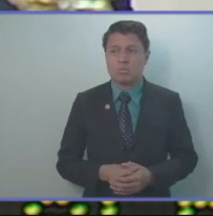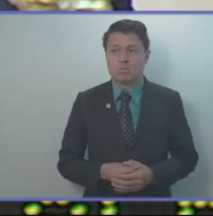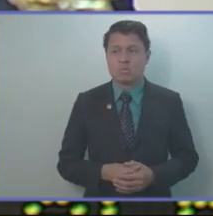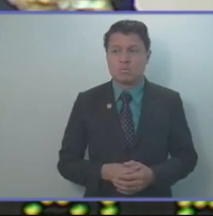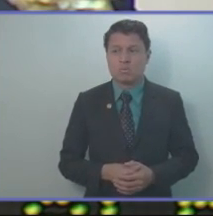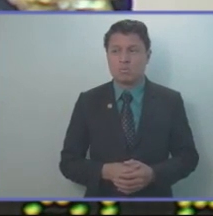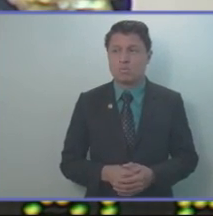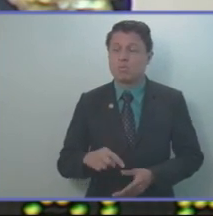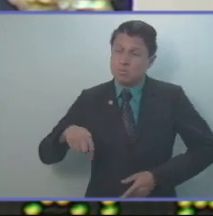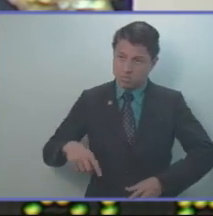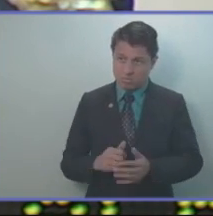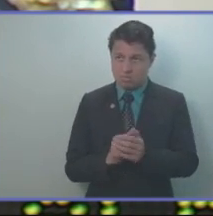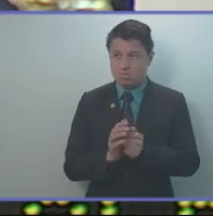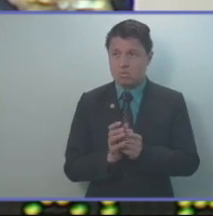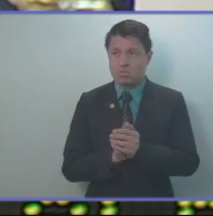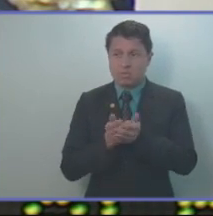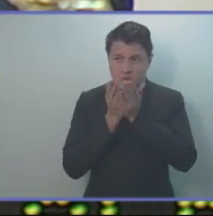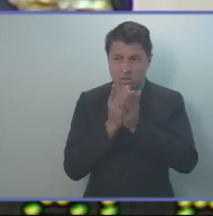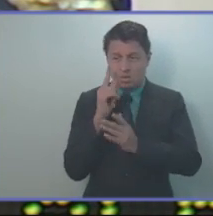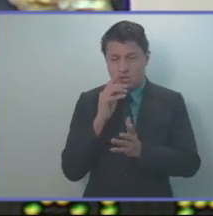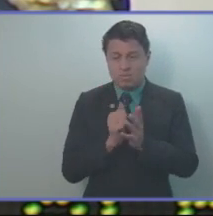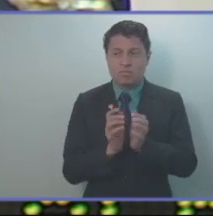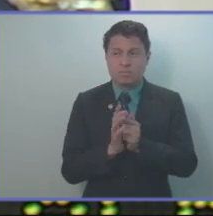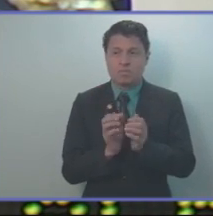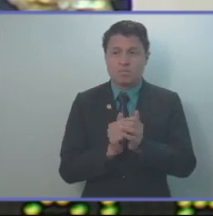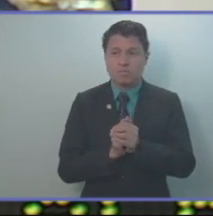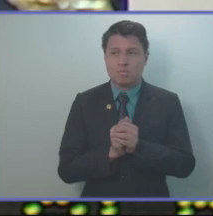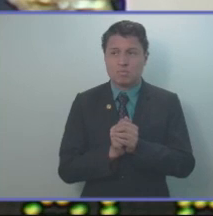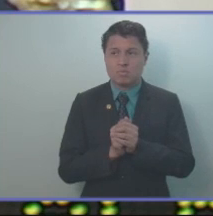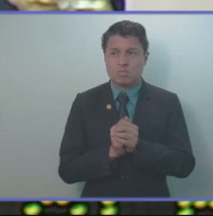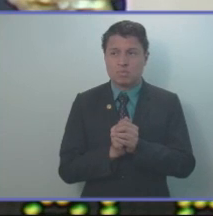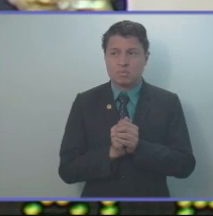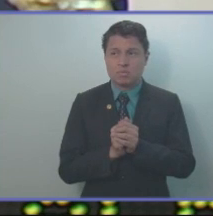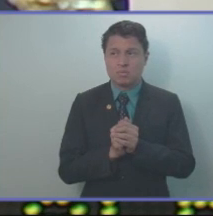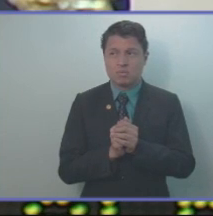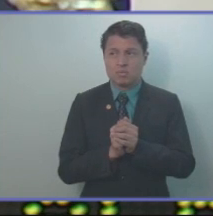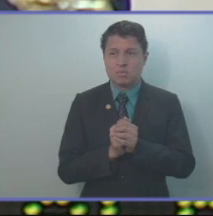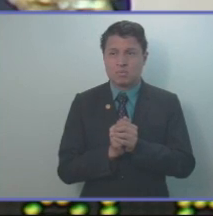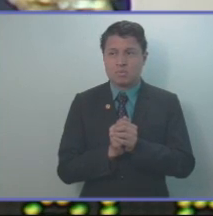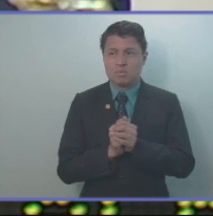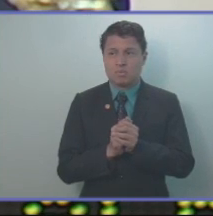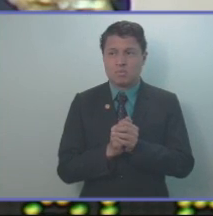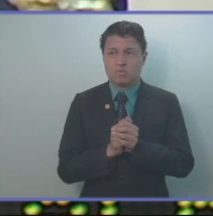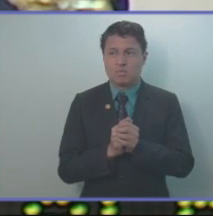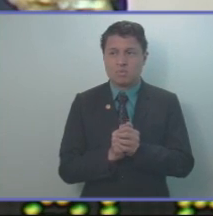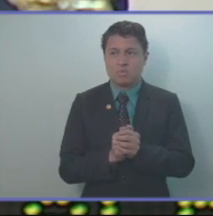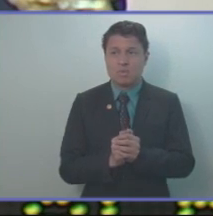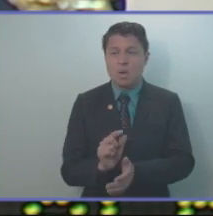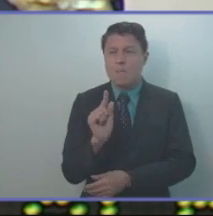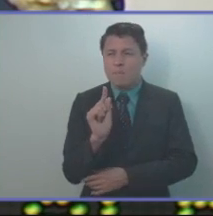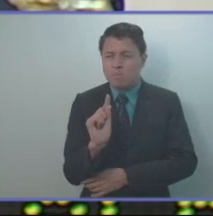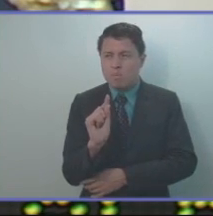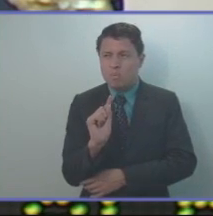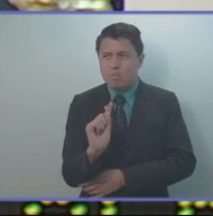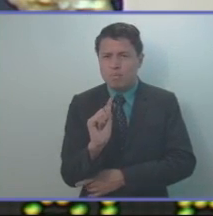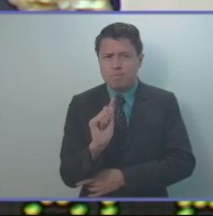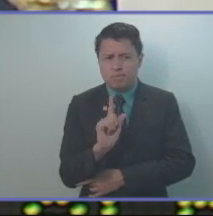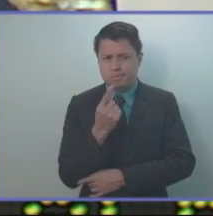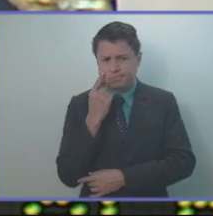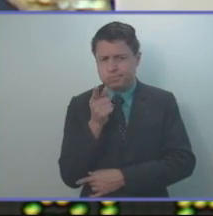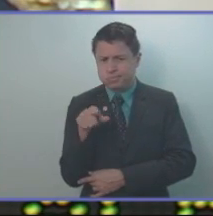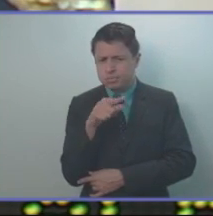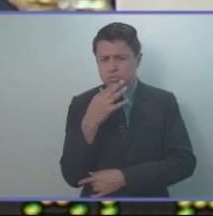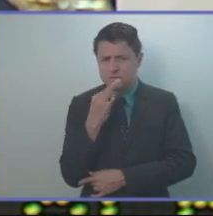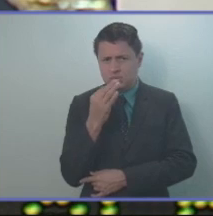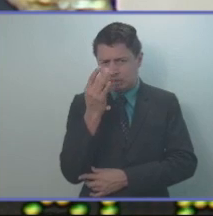Así que el problema del agua es un problema que tiene larga data de poca preocupación por resolver el problema de